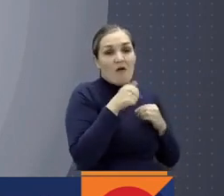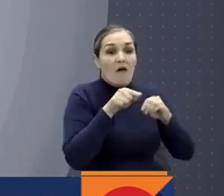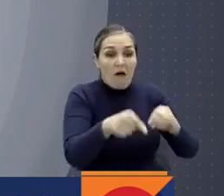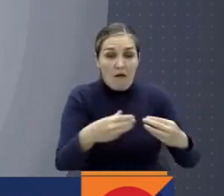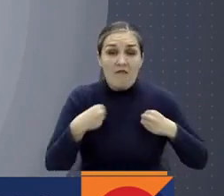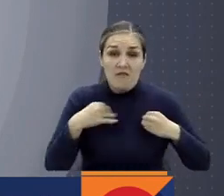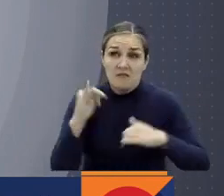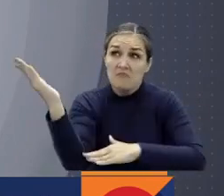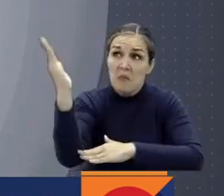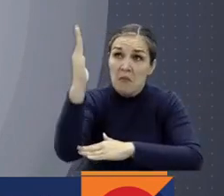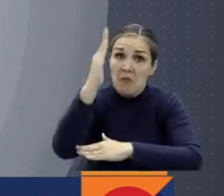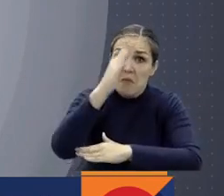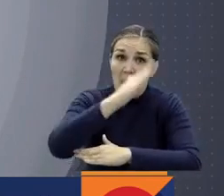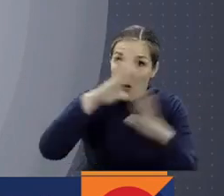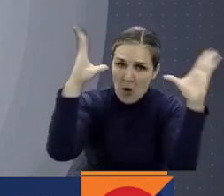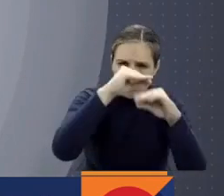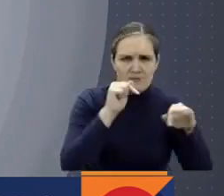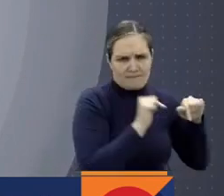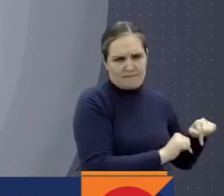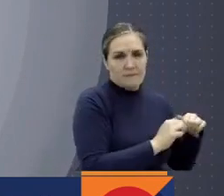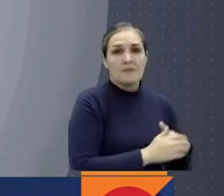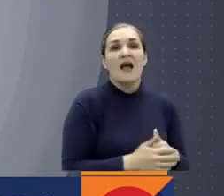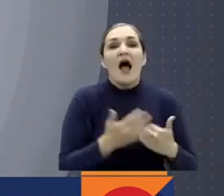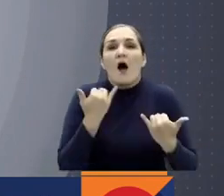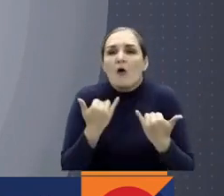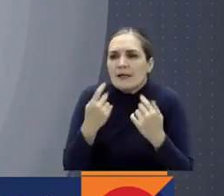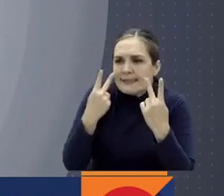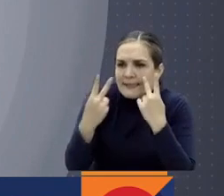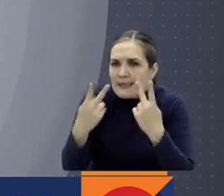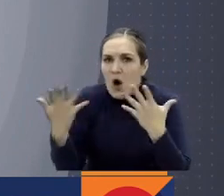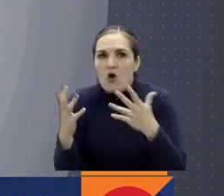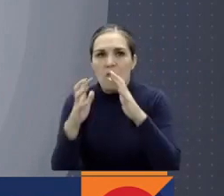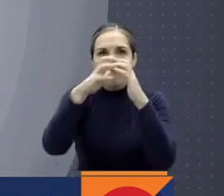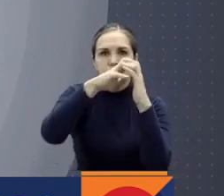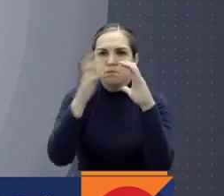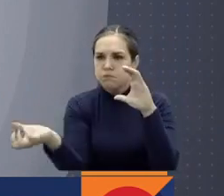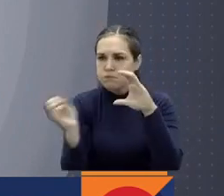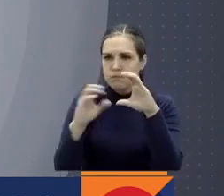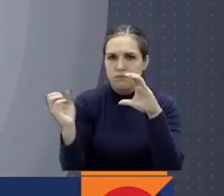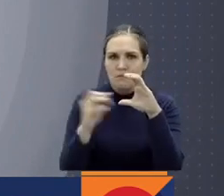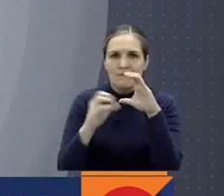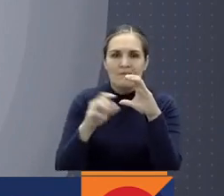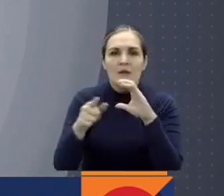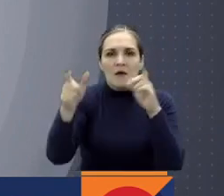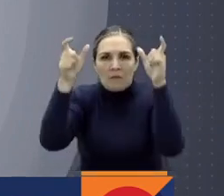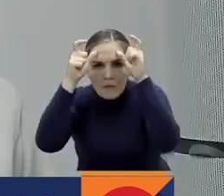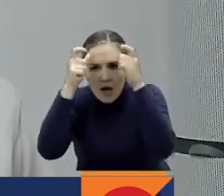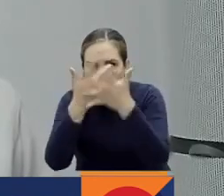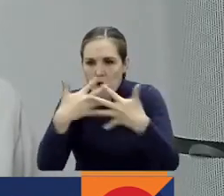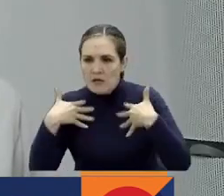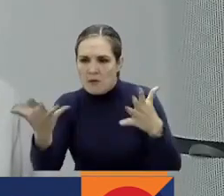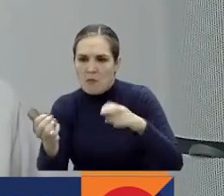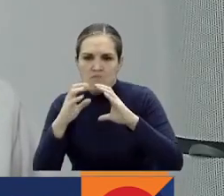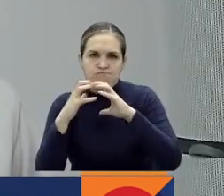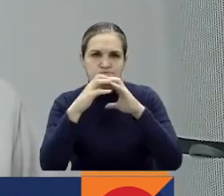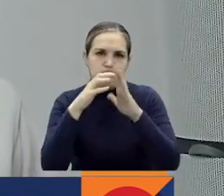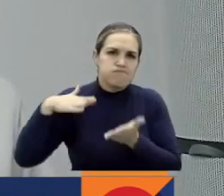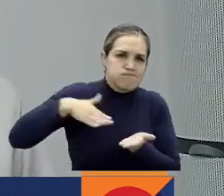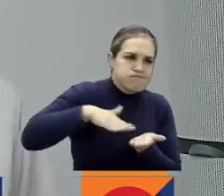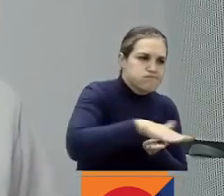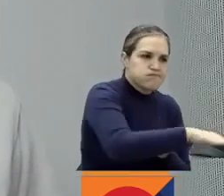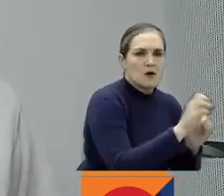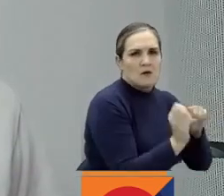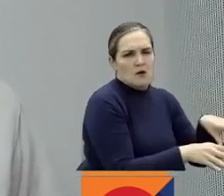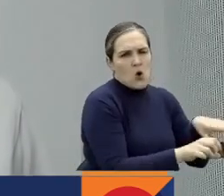de animales hacia otras fincas, hacia otros sectores donde de forma coordinada podamos suministrar alimento. Radio Nacional de Colombia